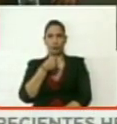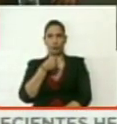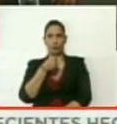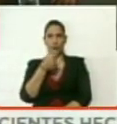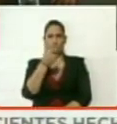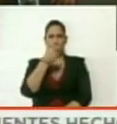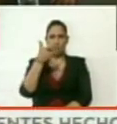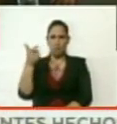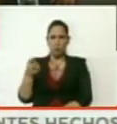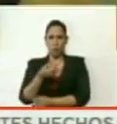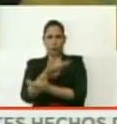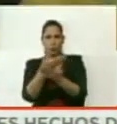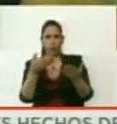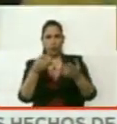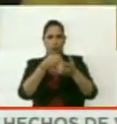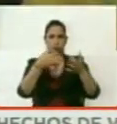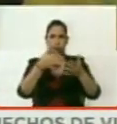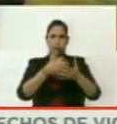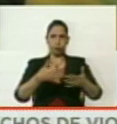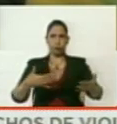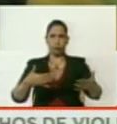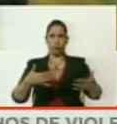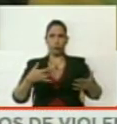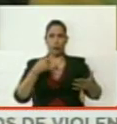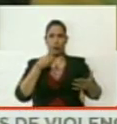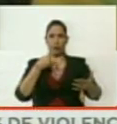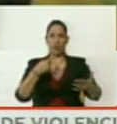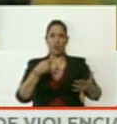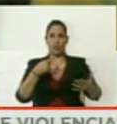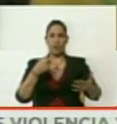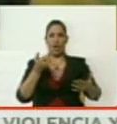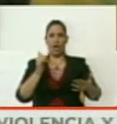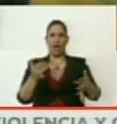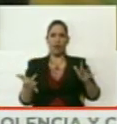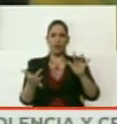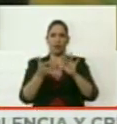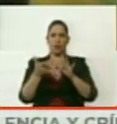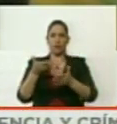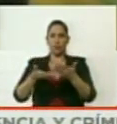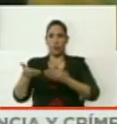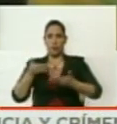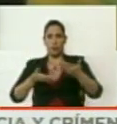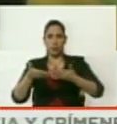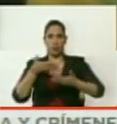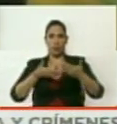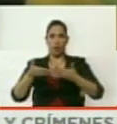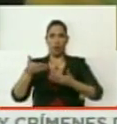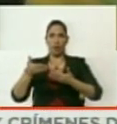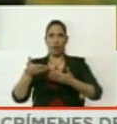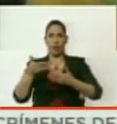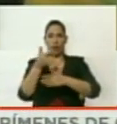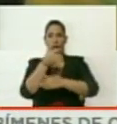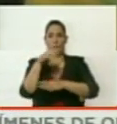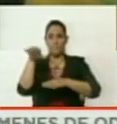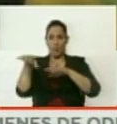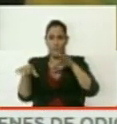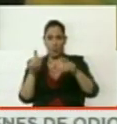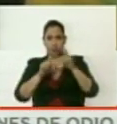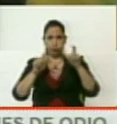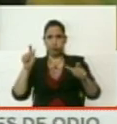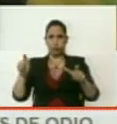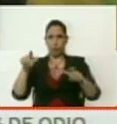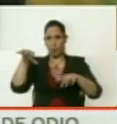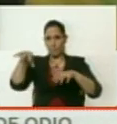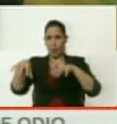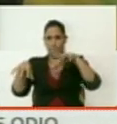busquen ustedes en esta carta, que es la que rige las relaciones civilizadas entre los actores, entre los estados